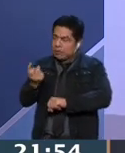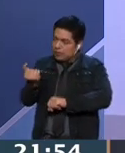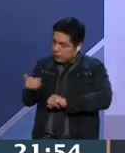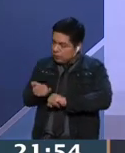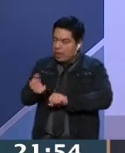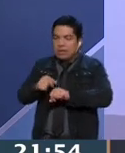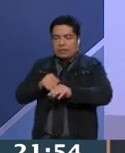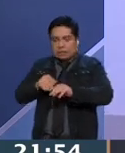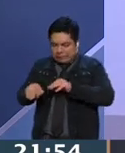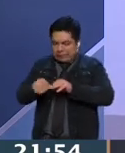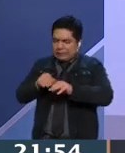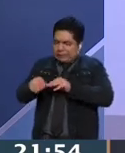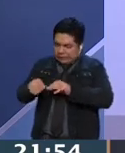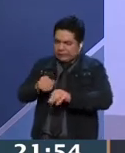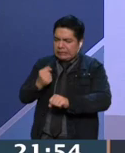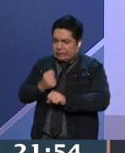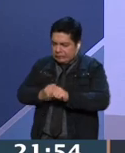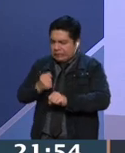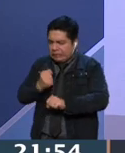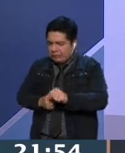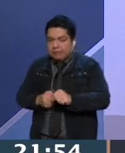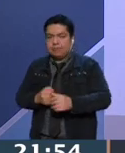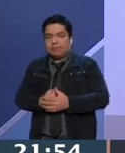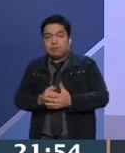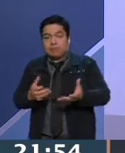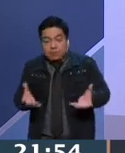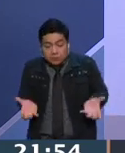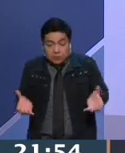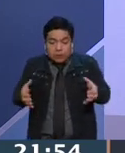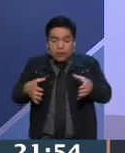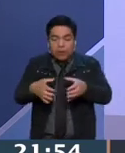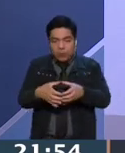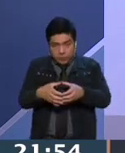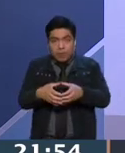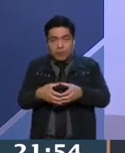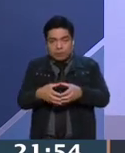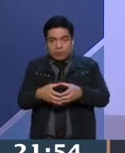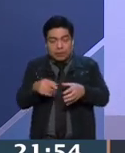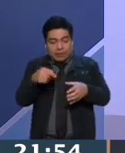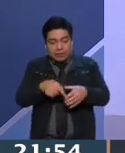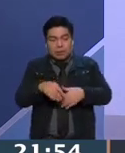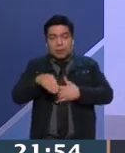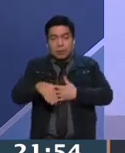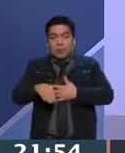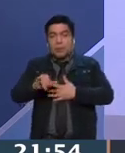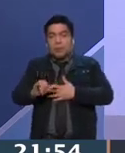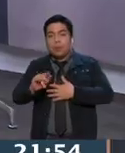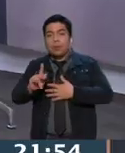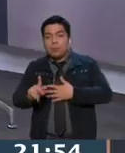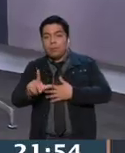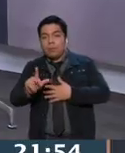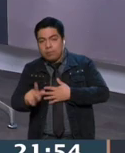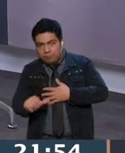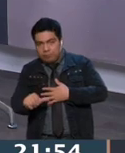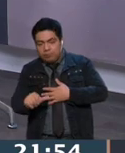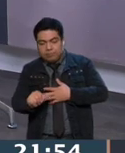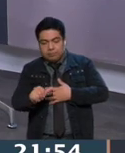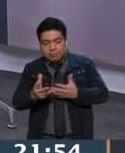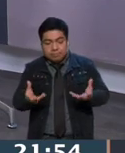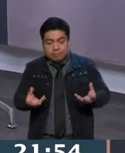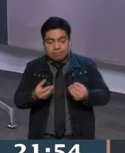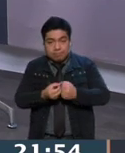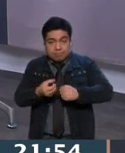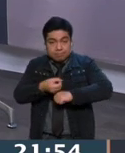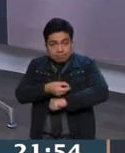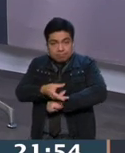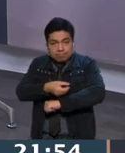también, y entonces la idea es armar una comunidad en torno a una milpa para participar del ciclo agrícola de la